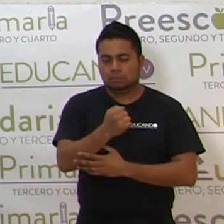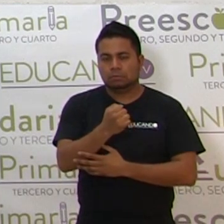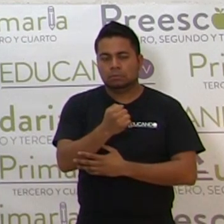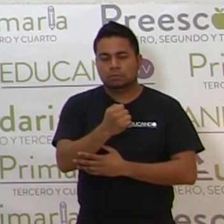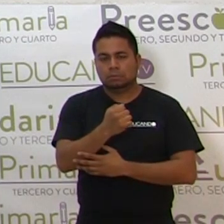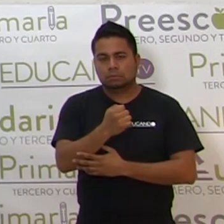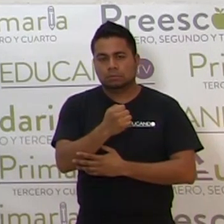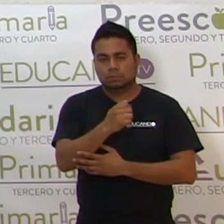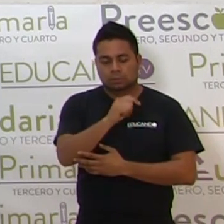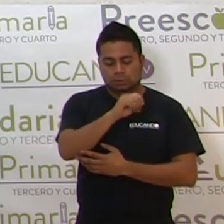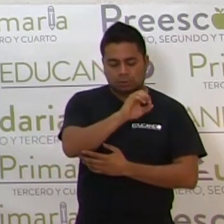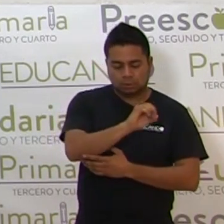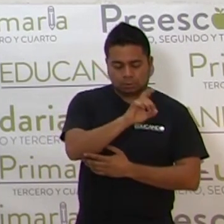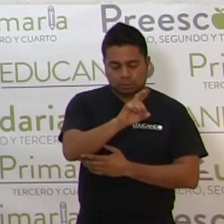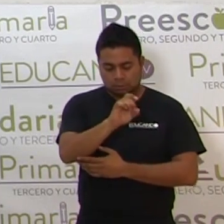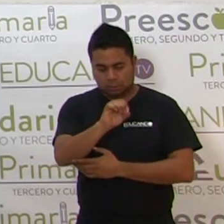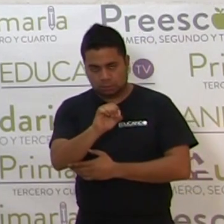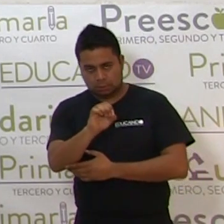do,